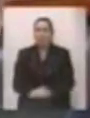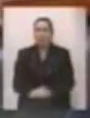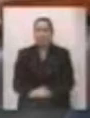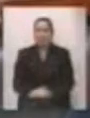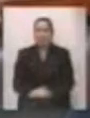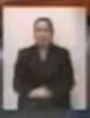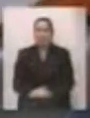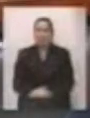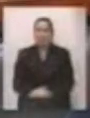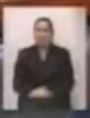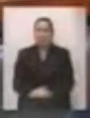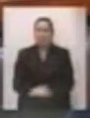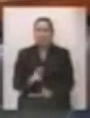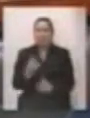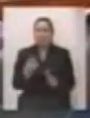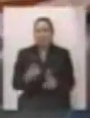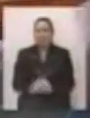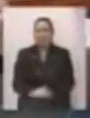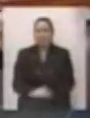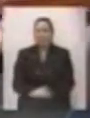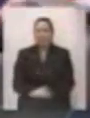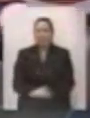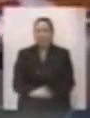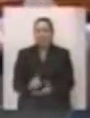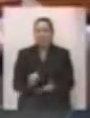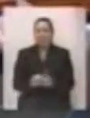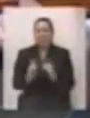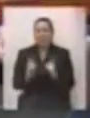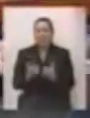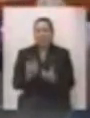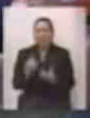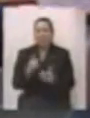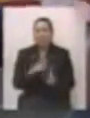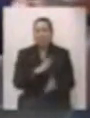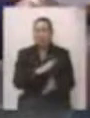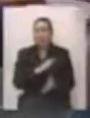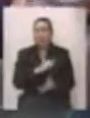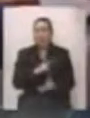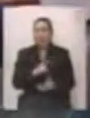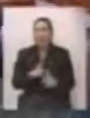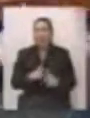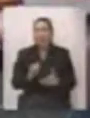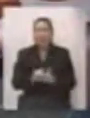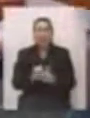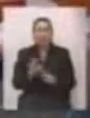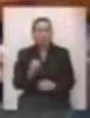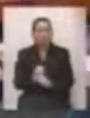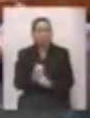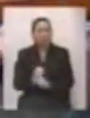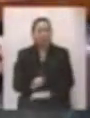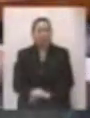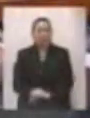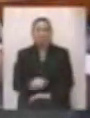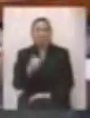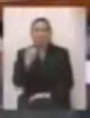ley con remito el 1 de diciembre de 2007. La pregunta es, ¿qué hacemos con este Congreso para fiscalizar a las autoridades locales que no han hecho su trabajo? Y